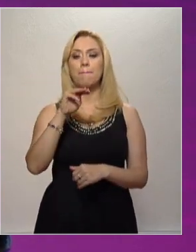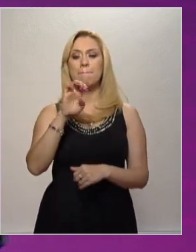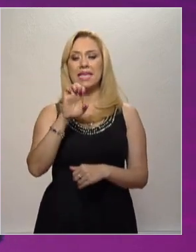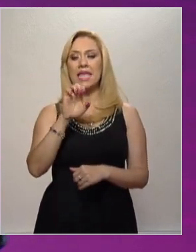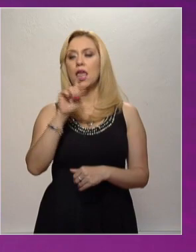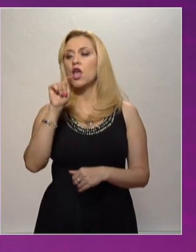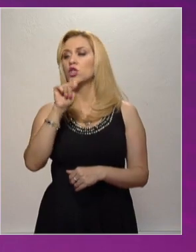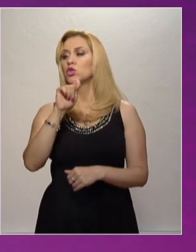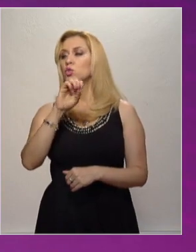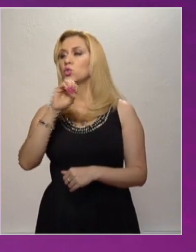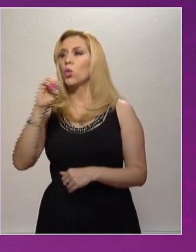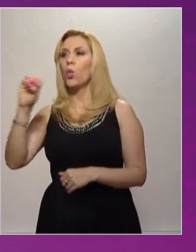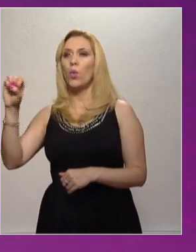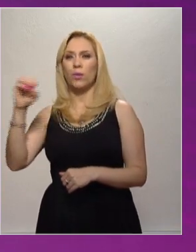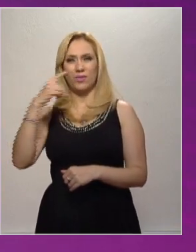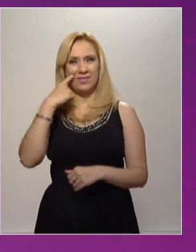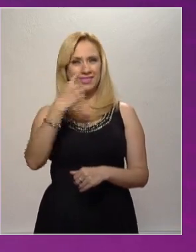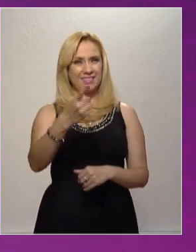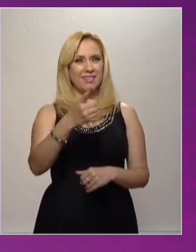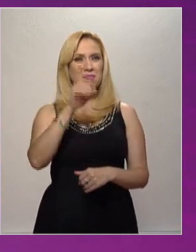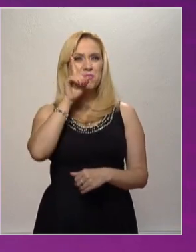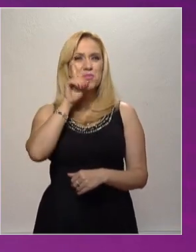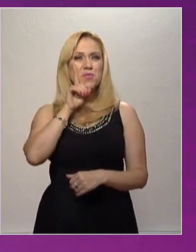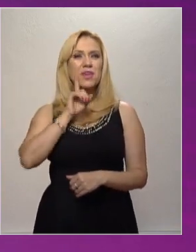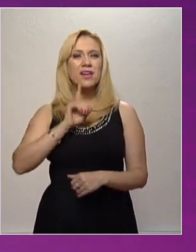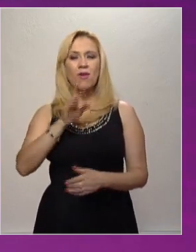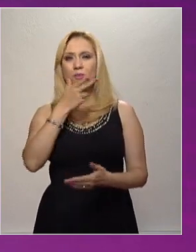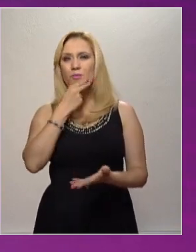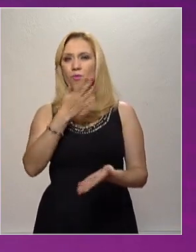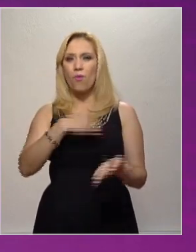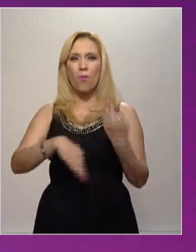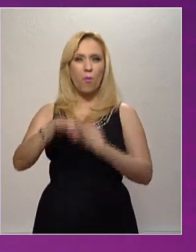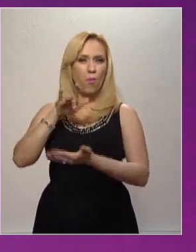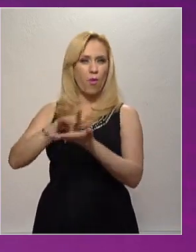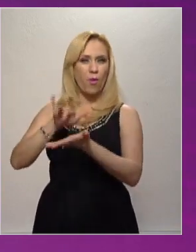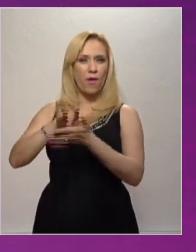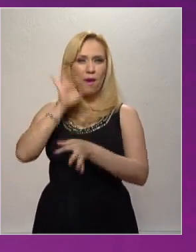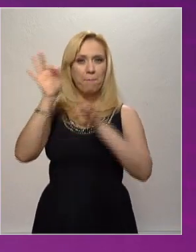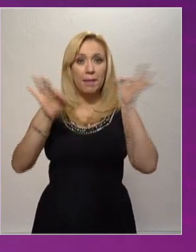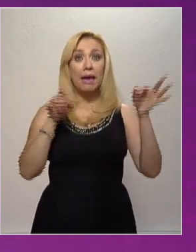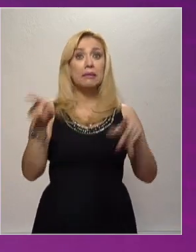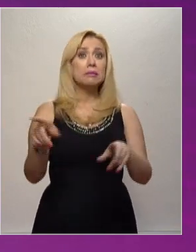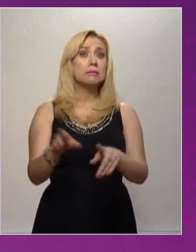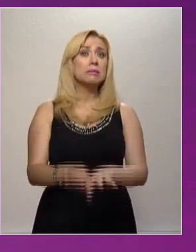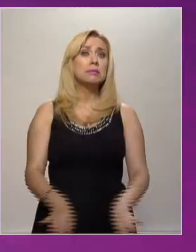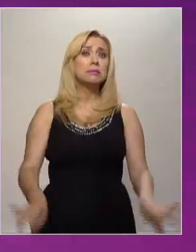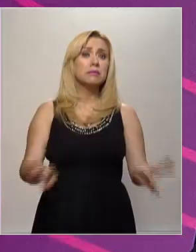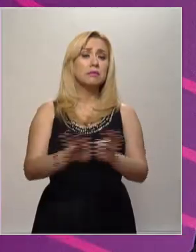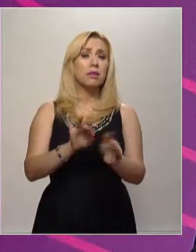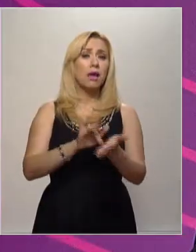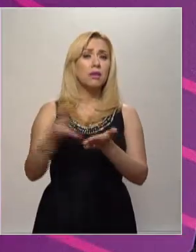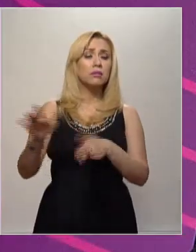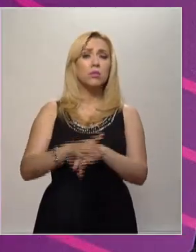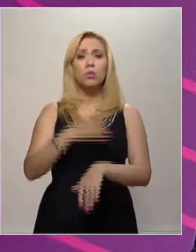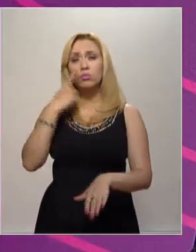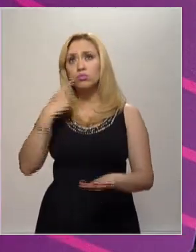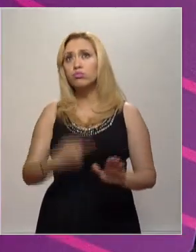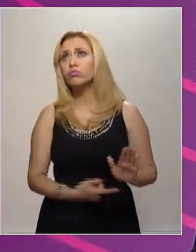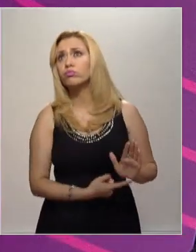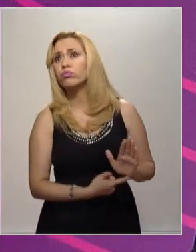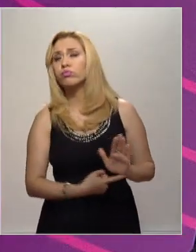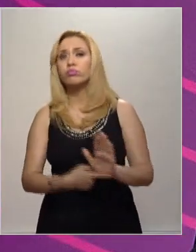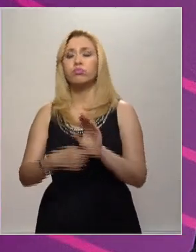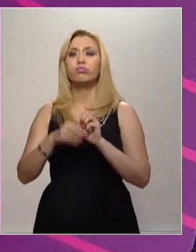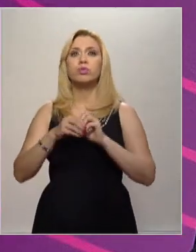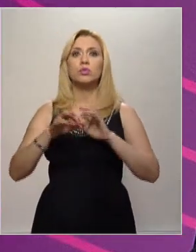crucial para visibilizar este problema en la agenda política internacional. ¿Por qué? Porque lo que pasa con el movimiento Me Too y lo que pasa